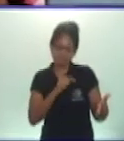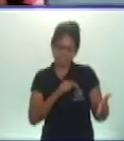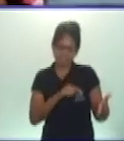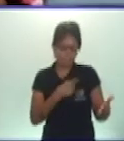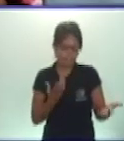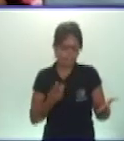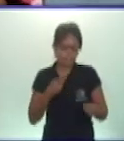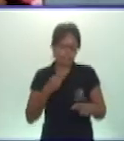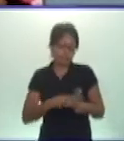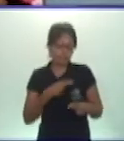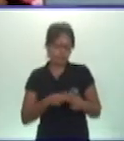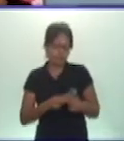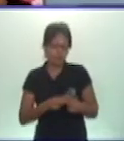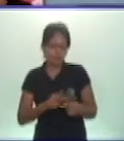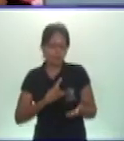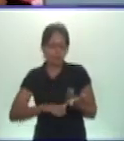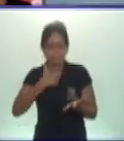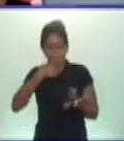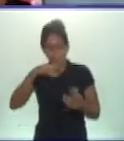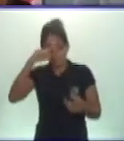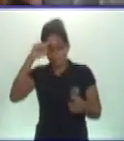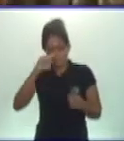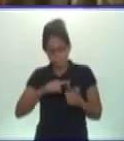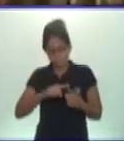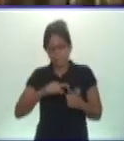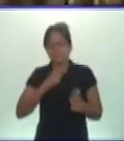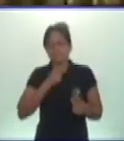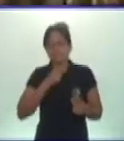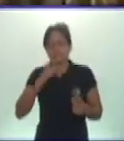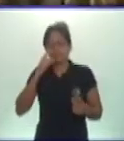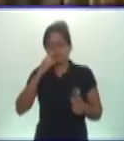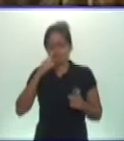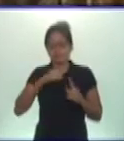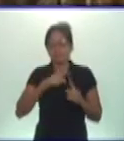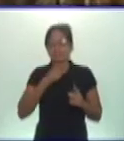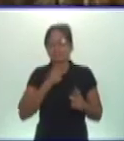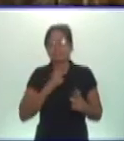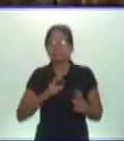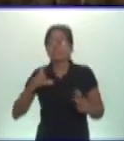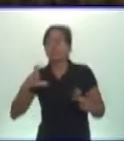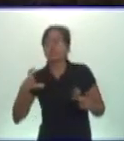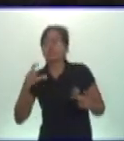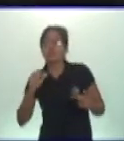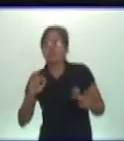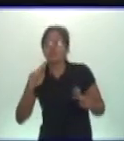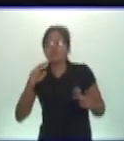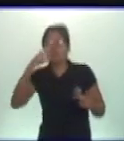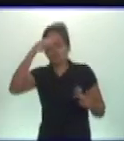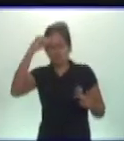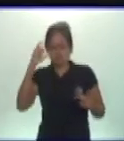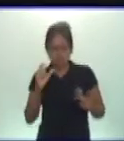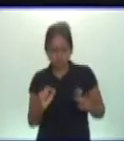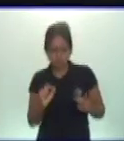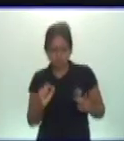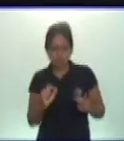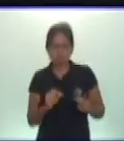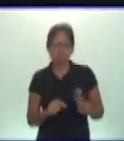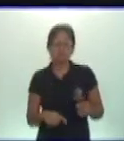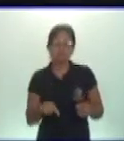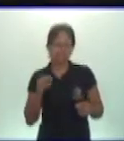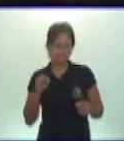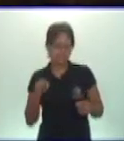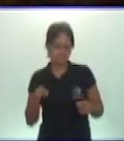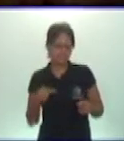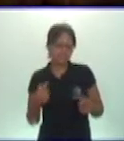corso y a estos señores se le llamaba corsario. También hubo, claro, marineros delincuentes a título